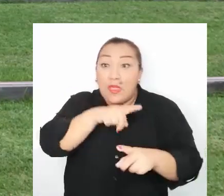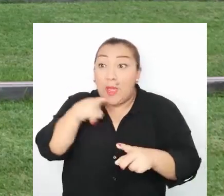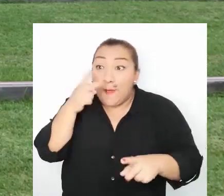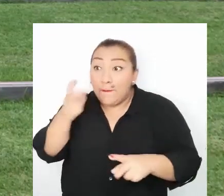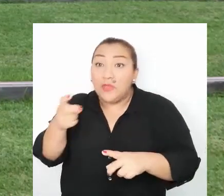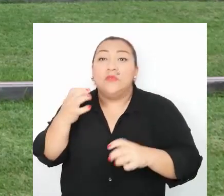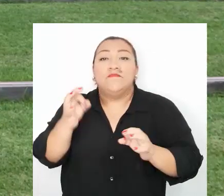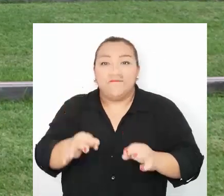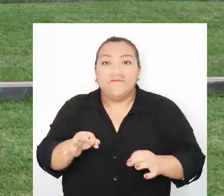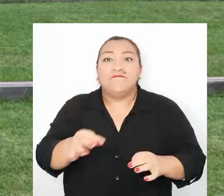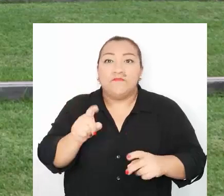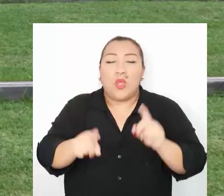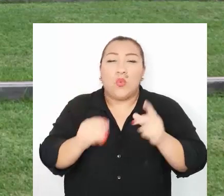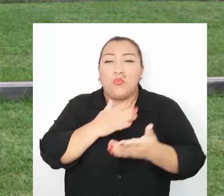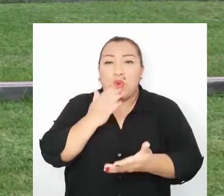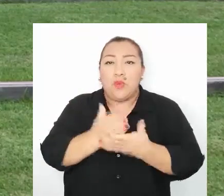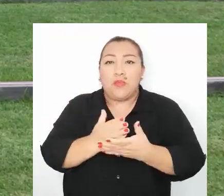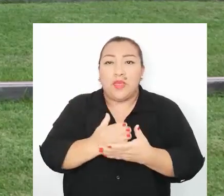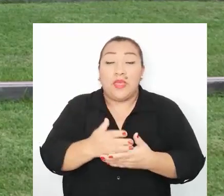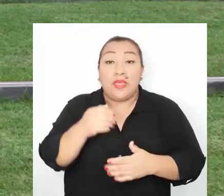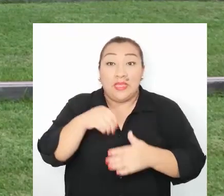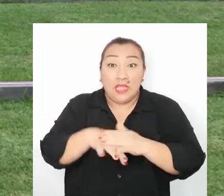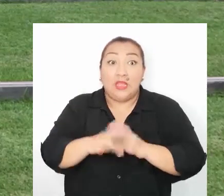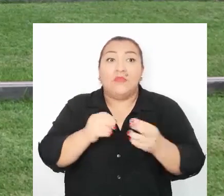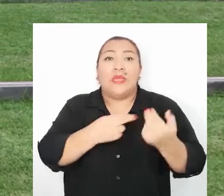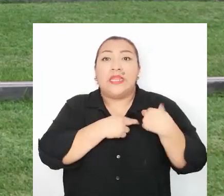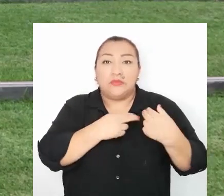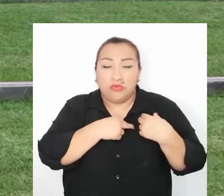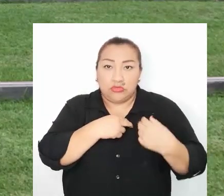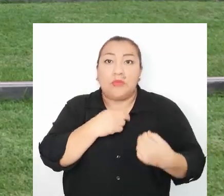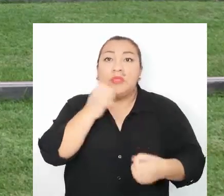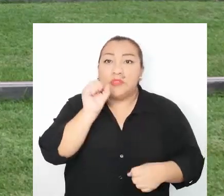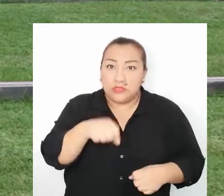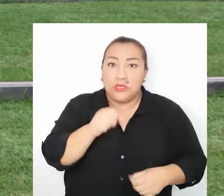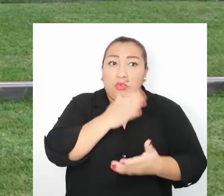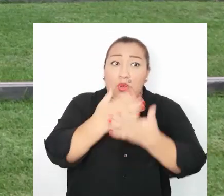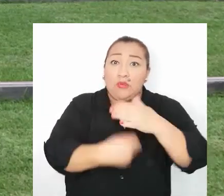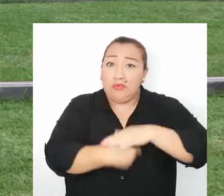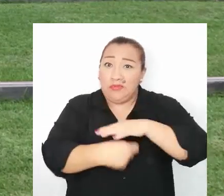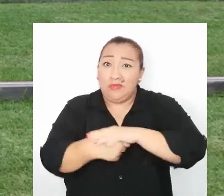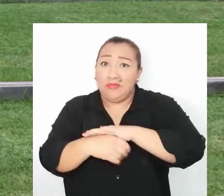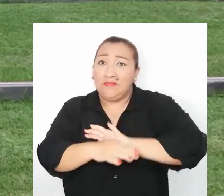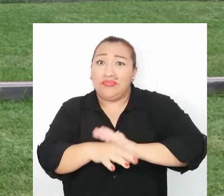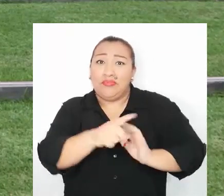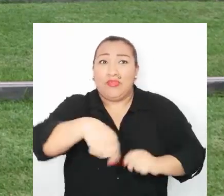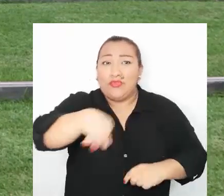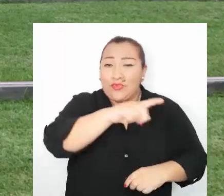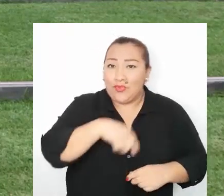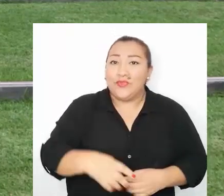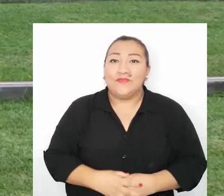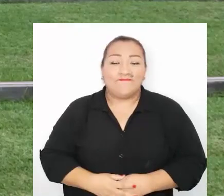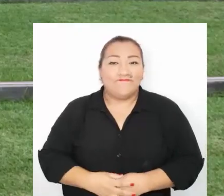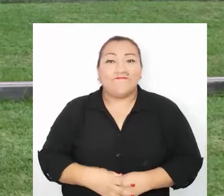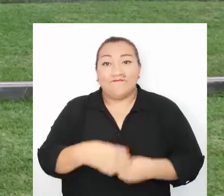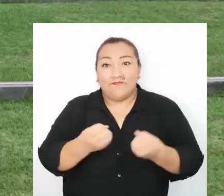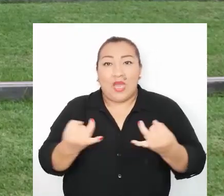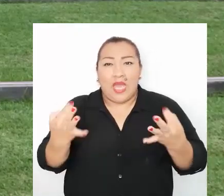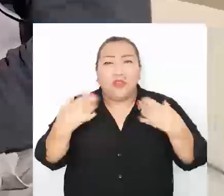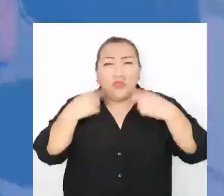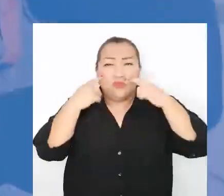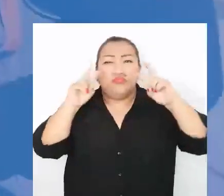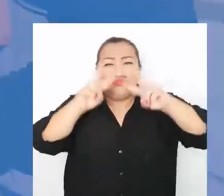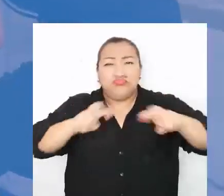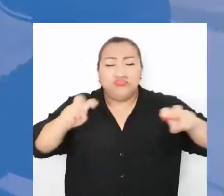posterior, que detectan riesgos para ser corregidos y determinan presuntas responsabilidades en actos de corrupción o en conducta